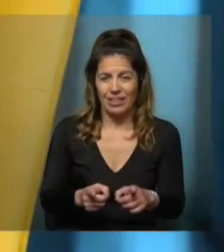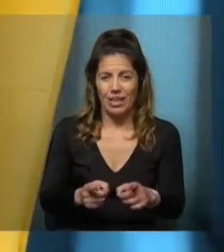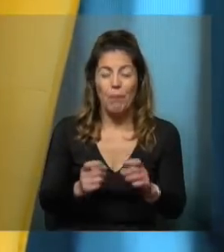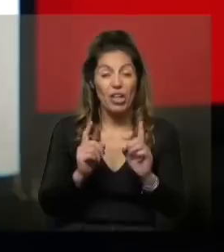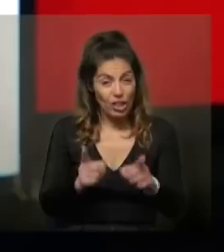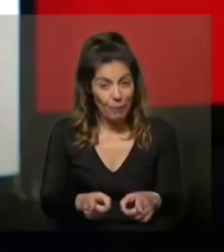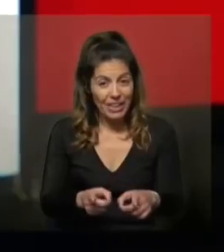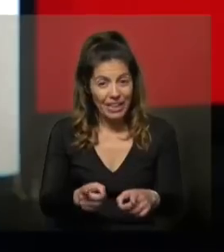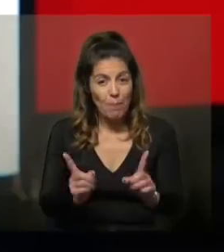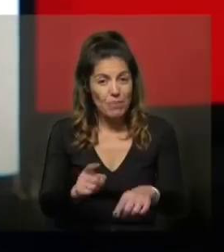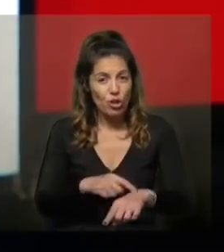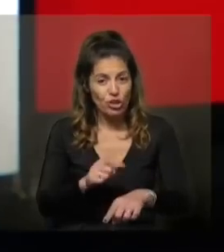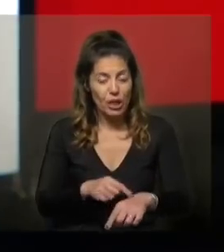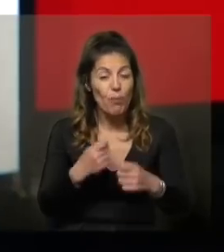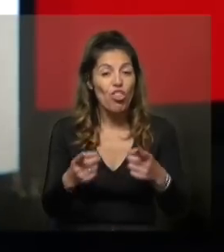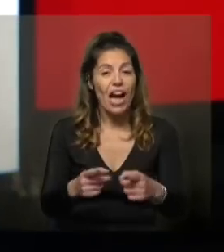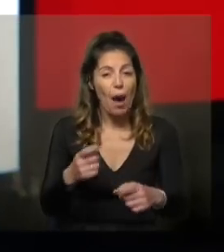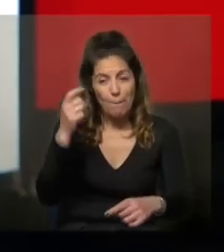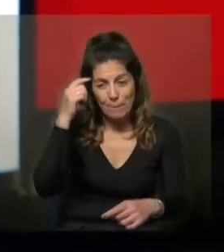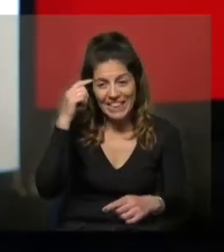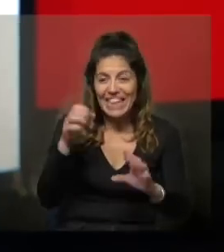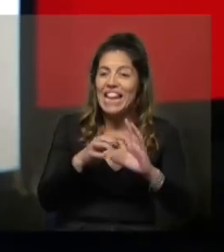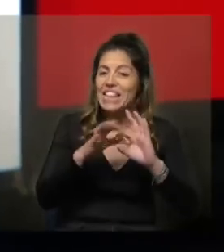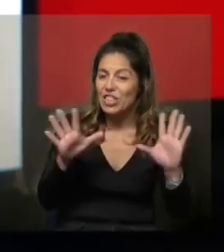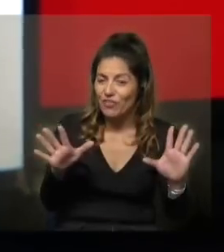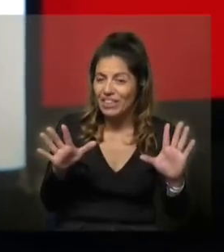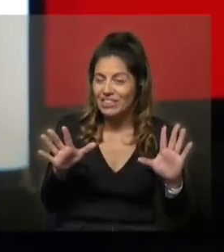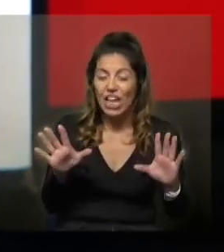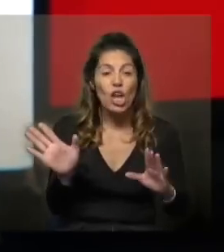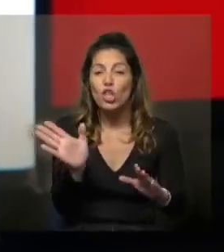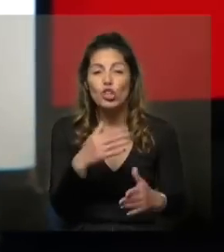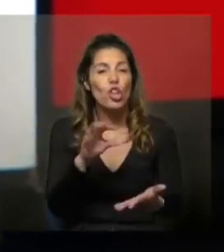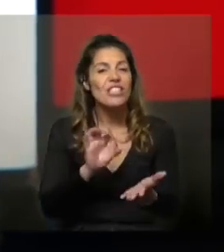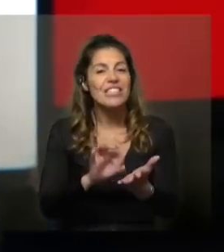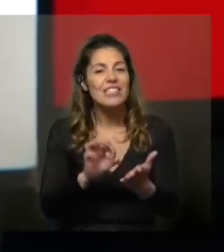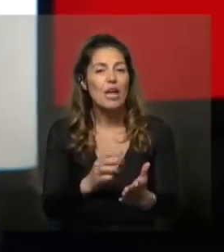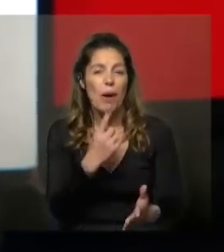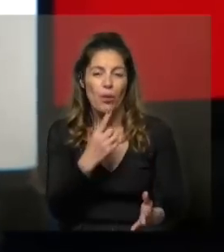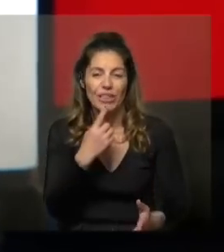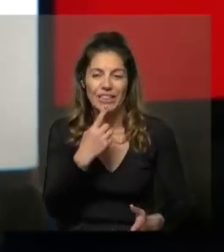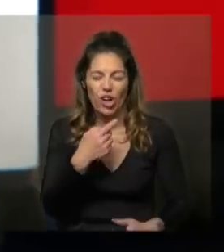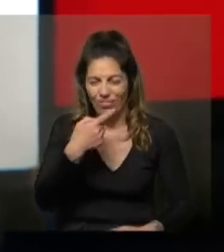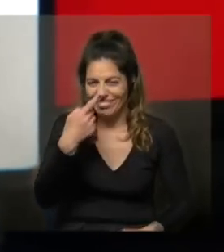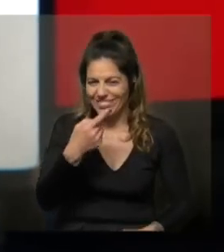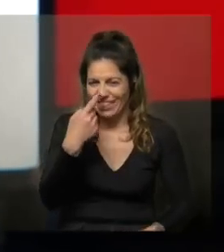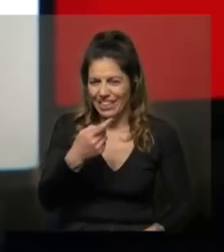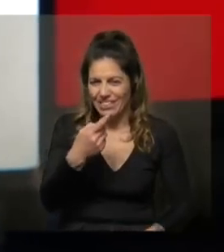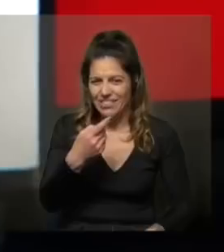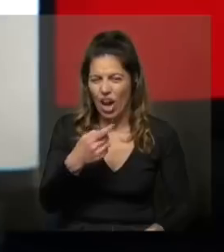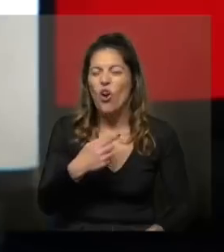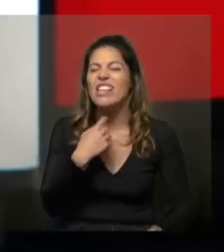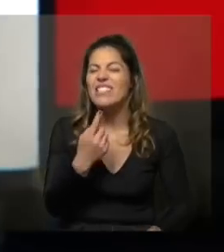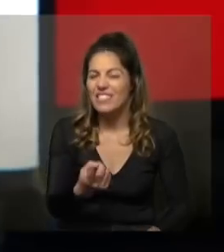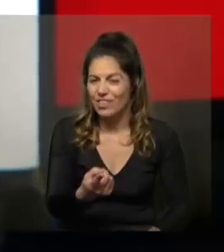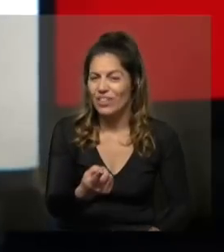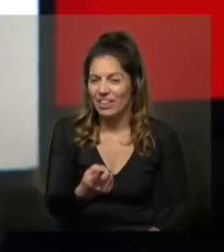también da Mentes libres claro y no a todo el sistema político le conviene o le sirve